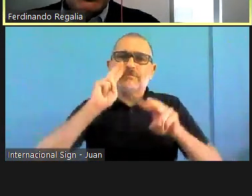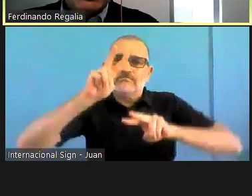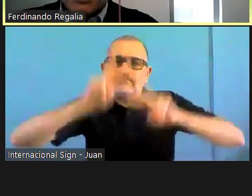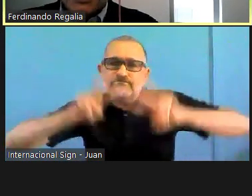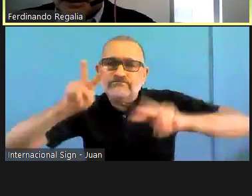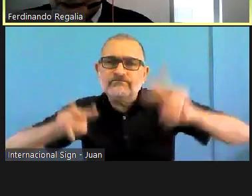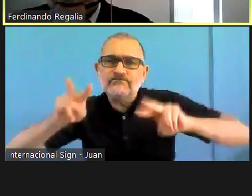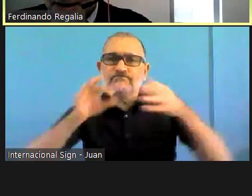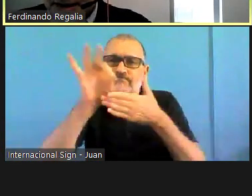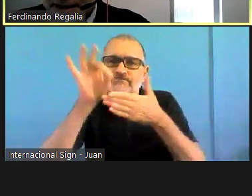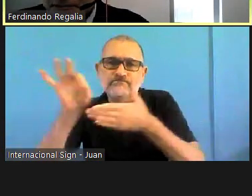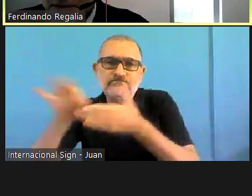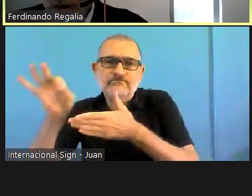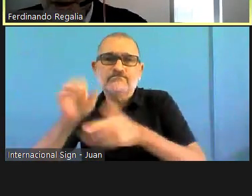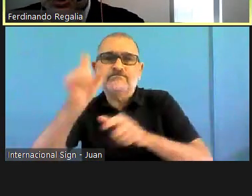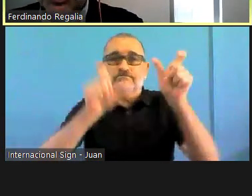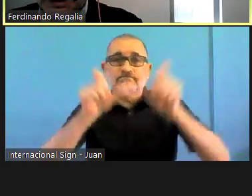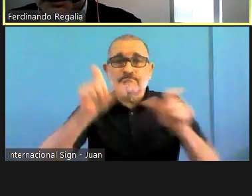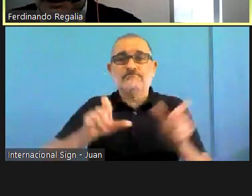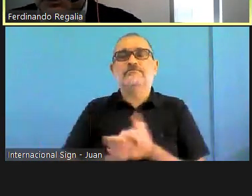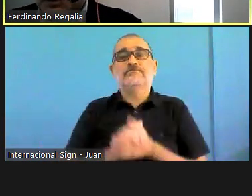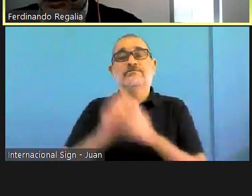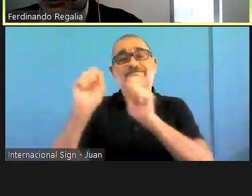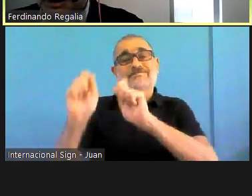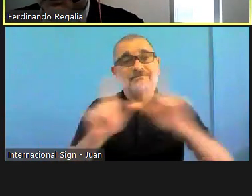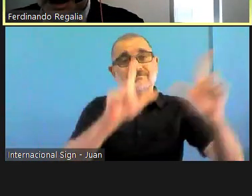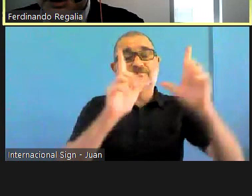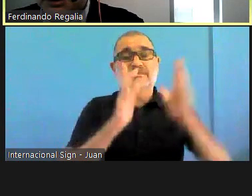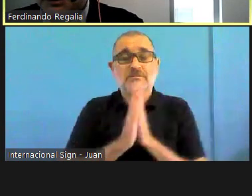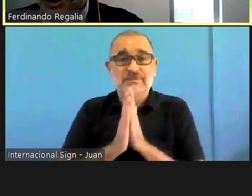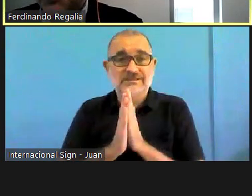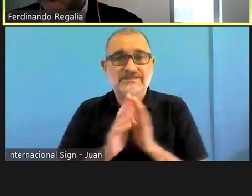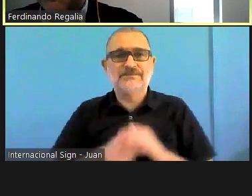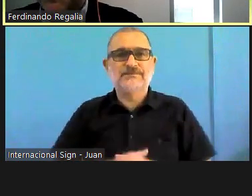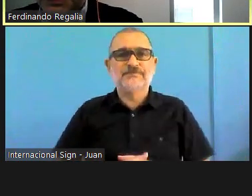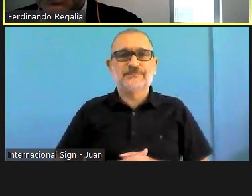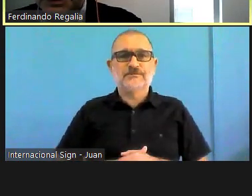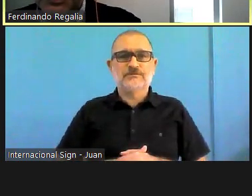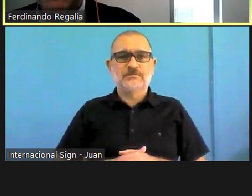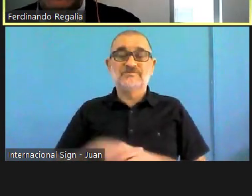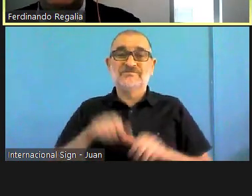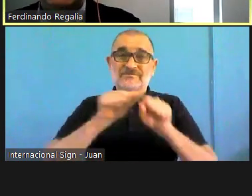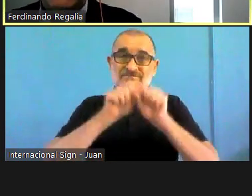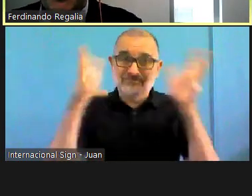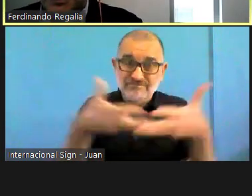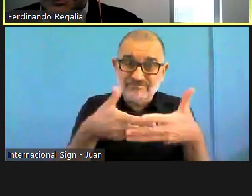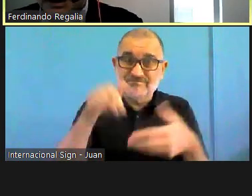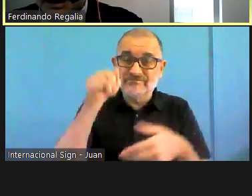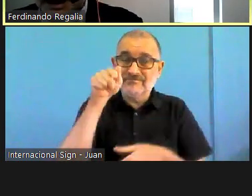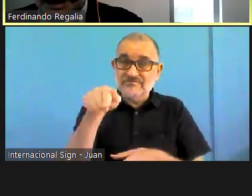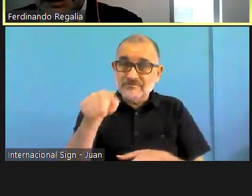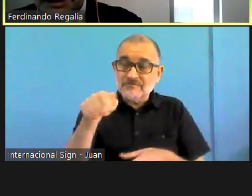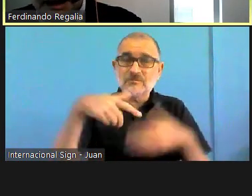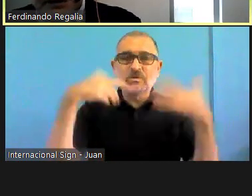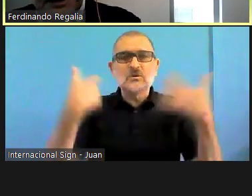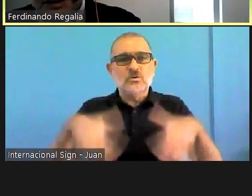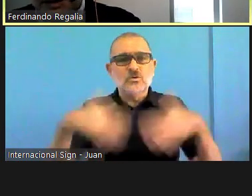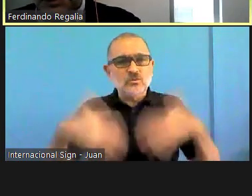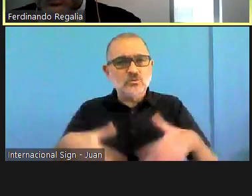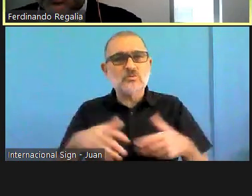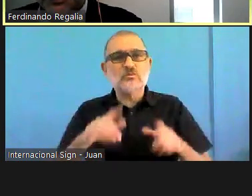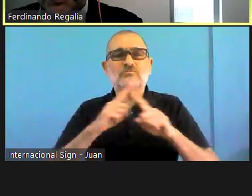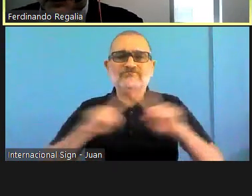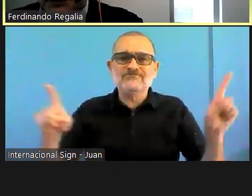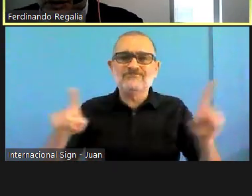La pandemia es una gran tragedia, pero cuando la sociedad responde a la tragedia, a menudo encuentran